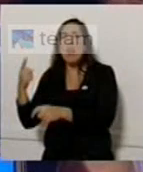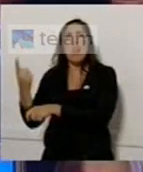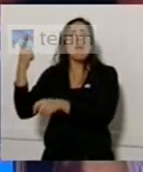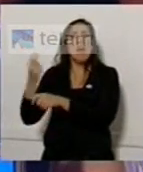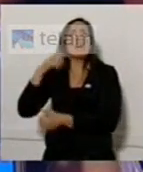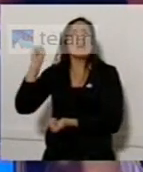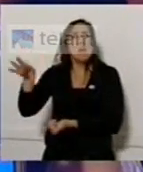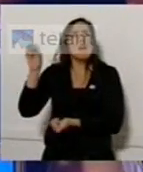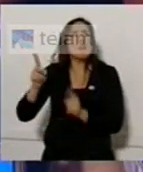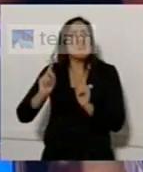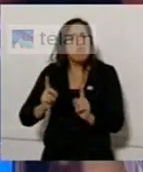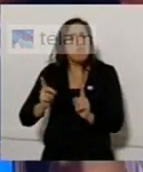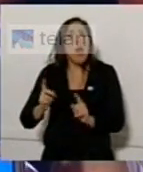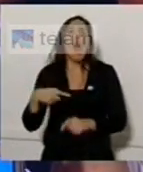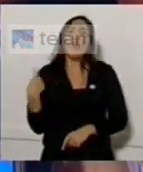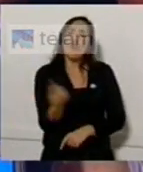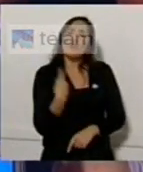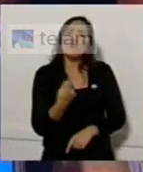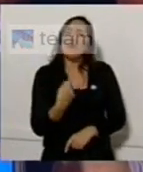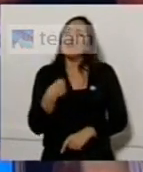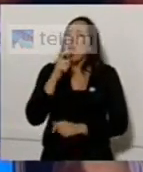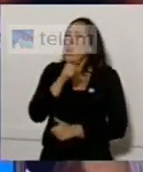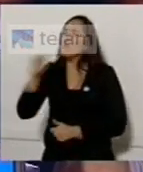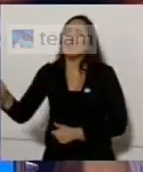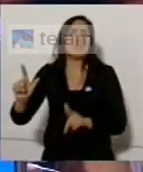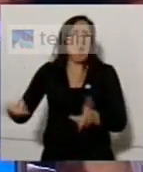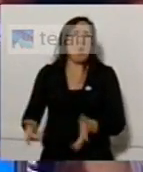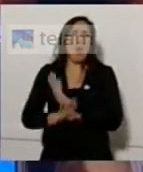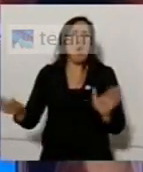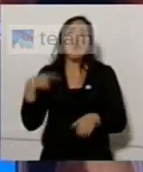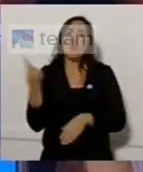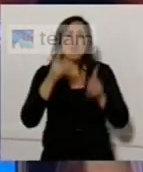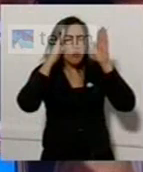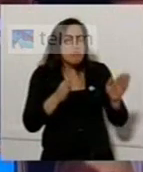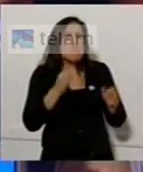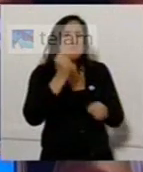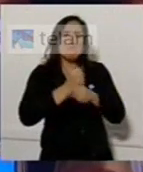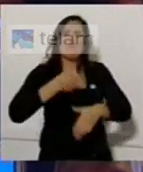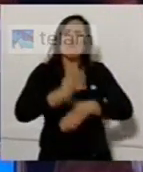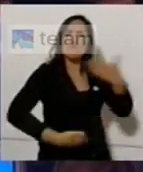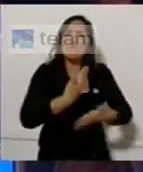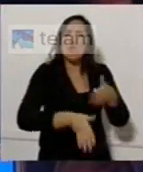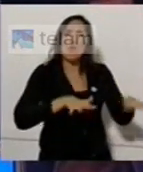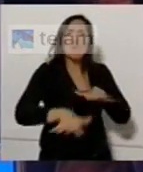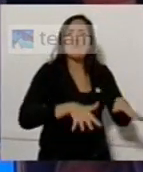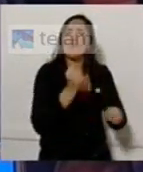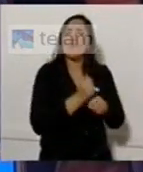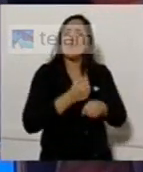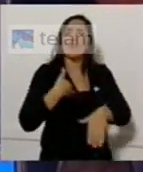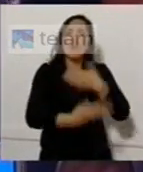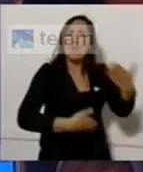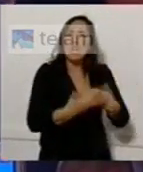seguiremos contestando con gestión, con acción, con trabajo,